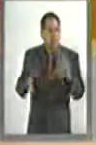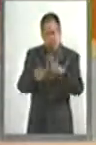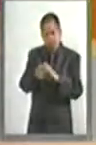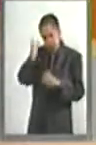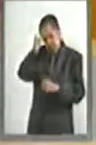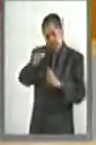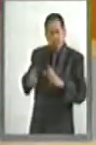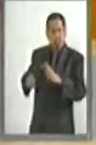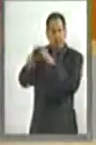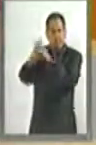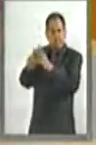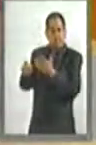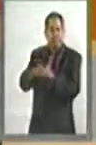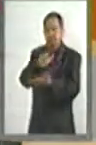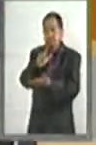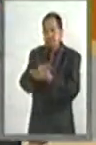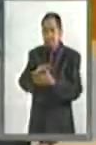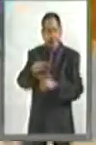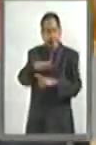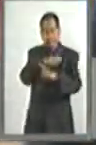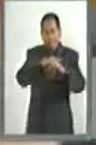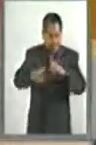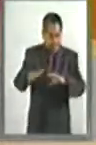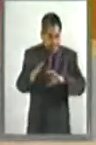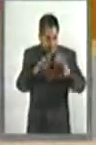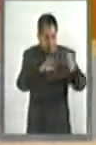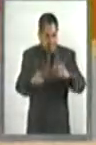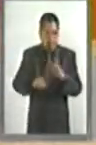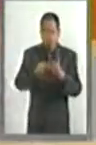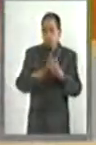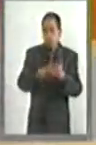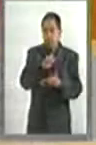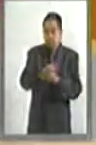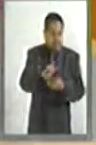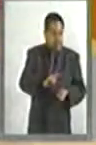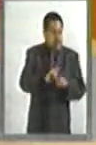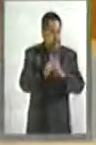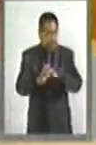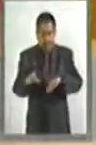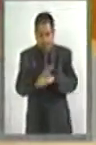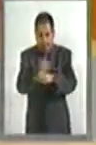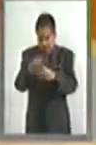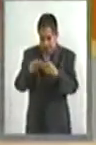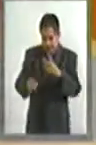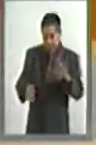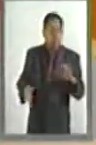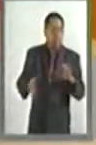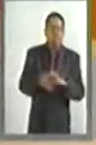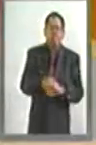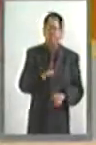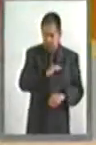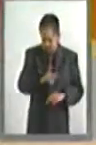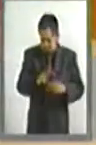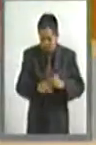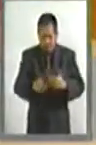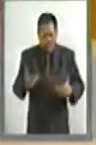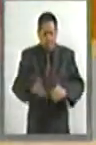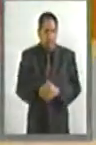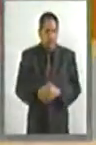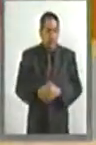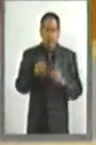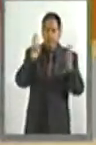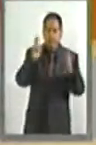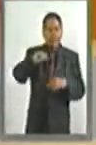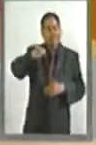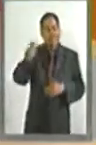París, la Ley General del Cambio Climático y la Ley de Transición Energética. La tecnología verde representa